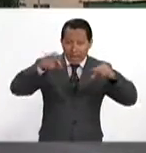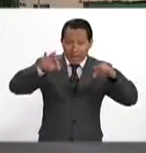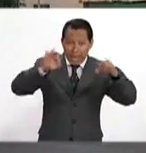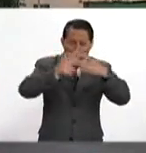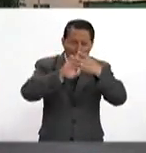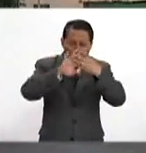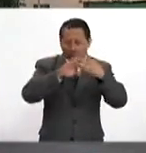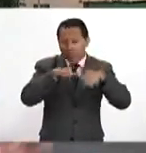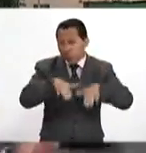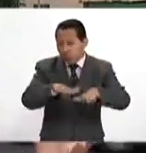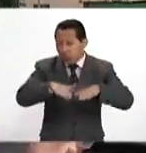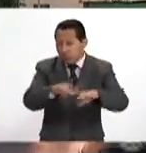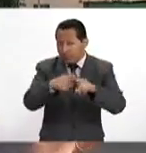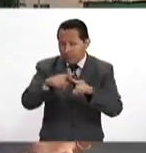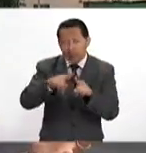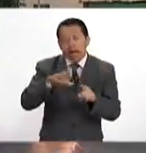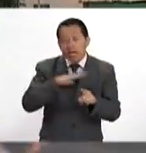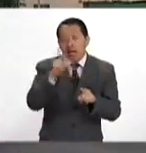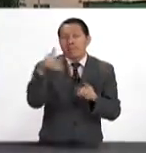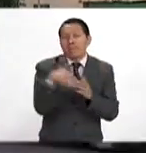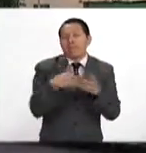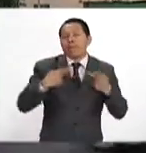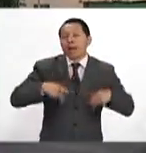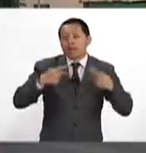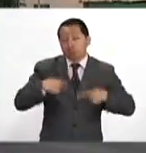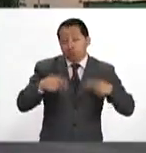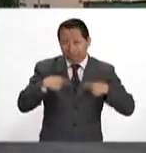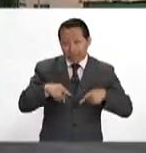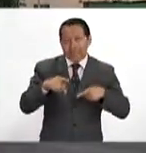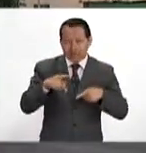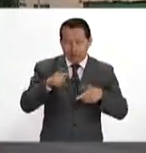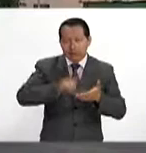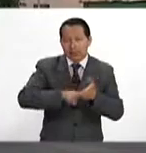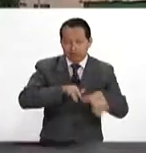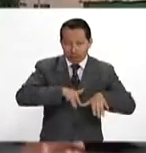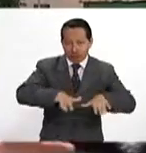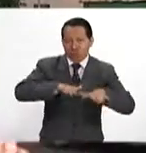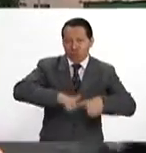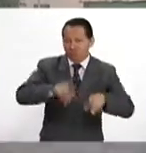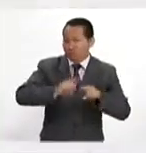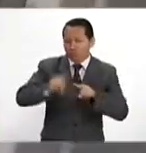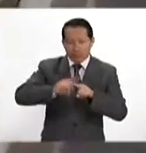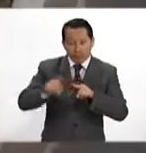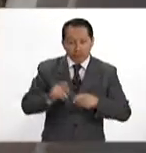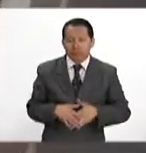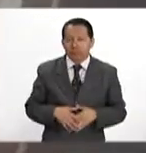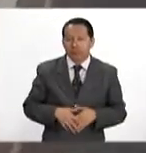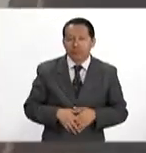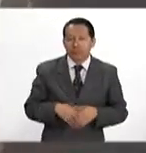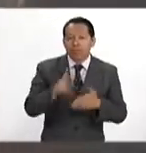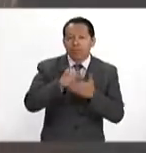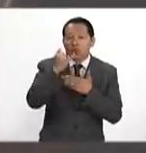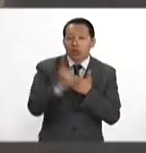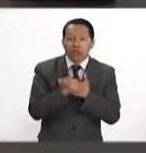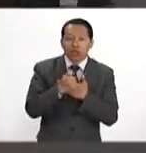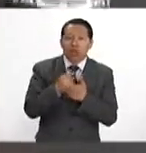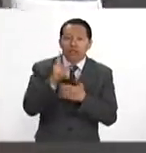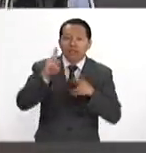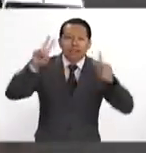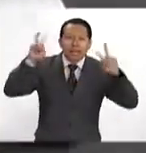emplea aproximadamente a 1,000 personas de manera directa e indirecta. El proyecto Vía